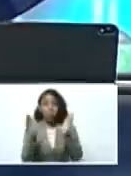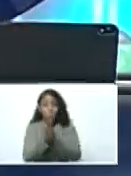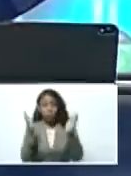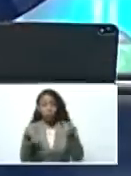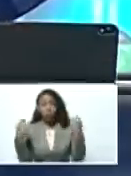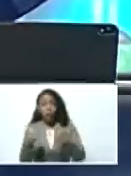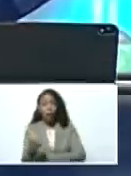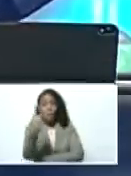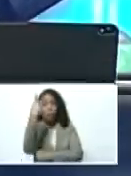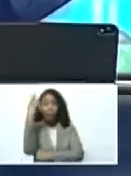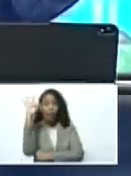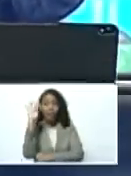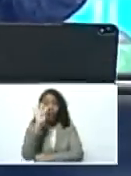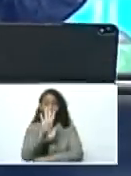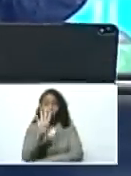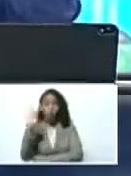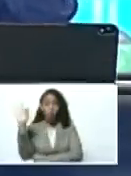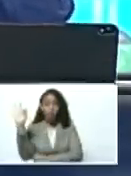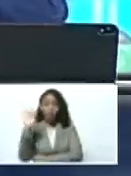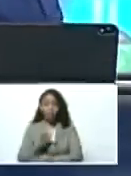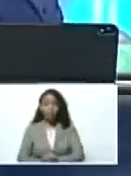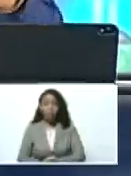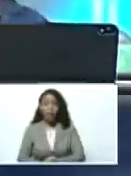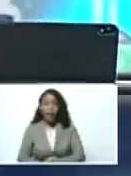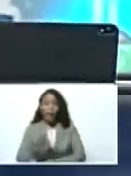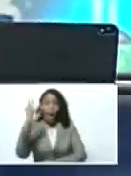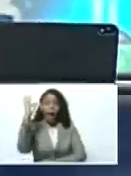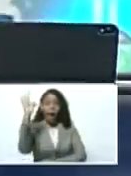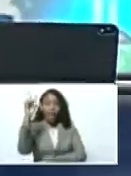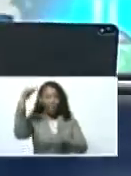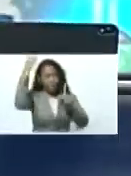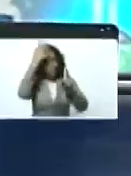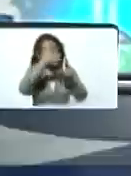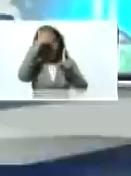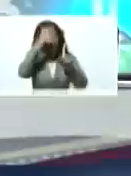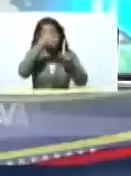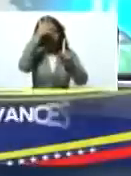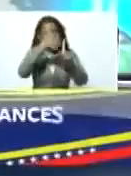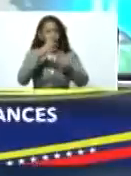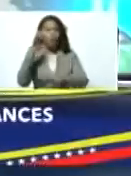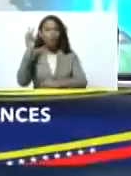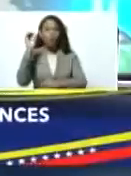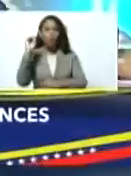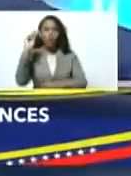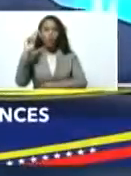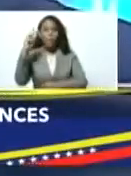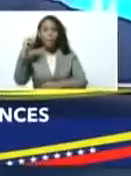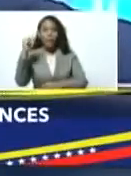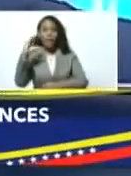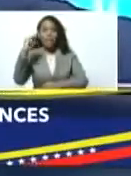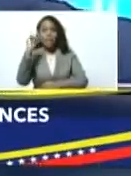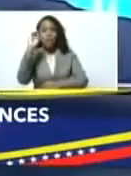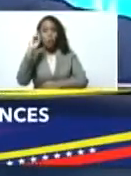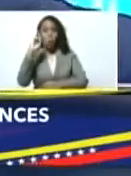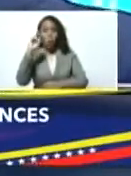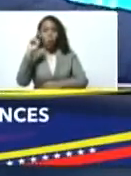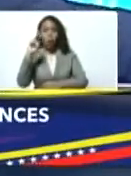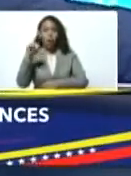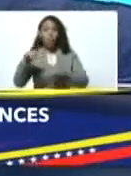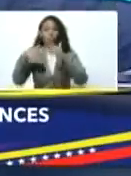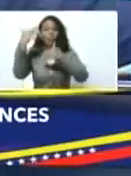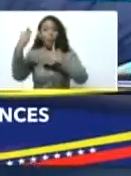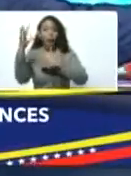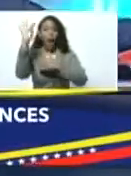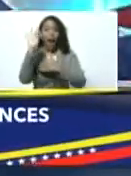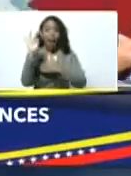primera F de las 4F, la F de la formación. Luego viene la F de la